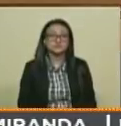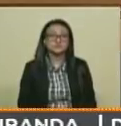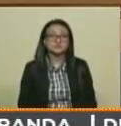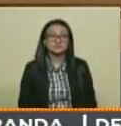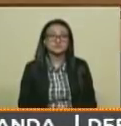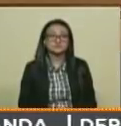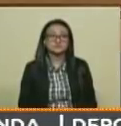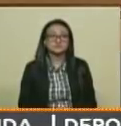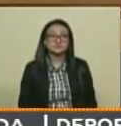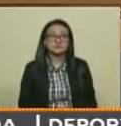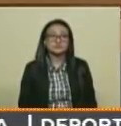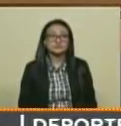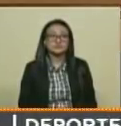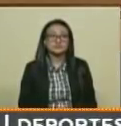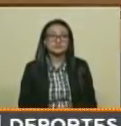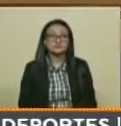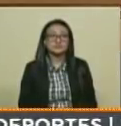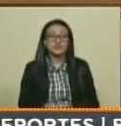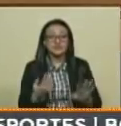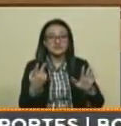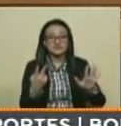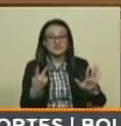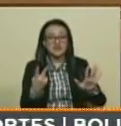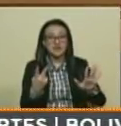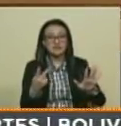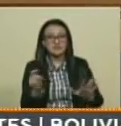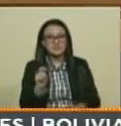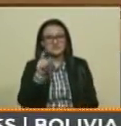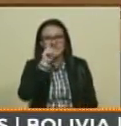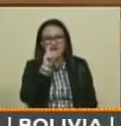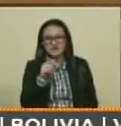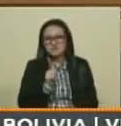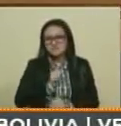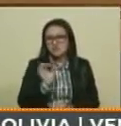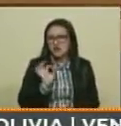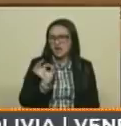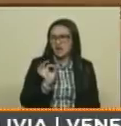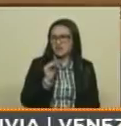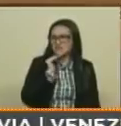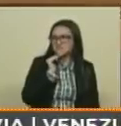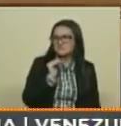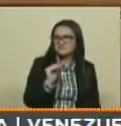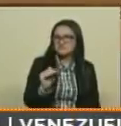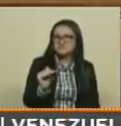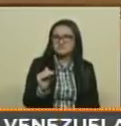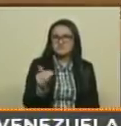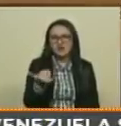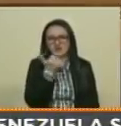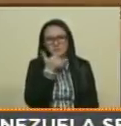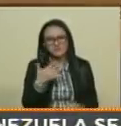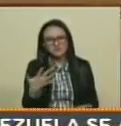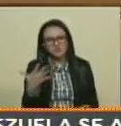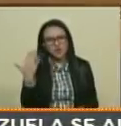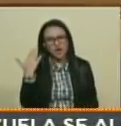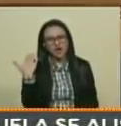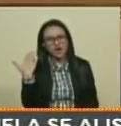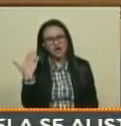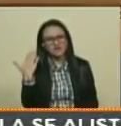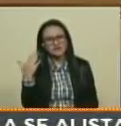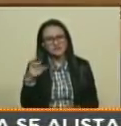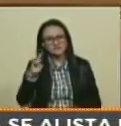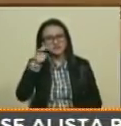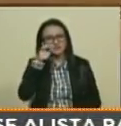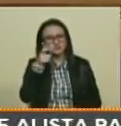primeros 7 meses del año. ¿Qué ocurría en el antiguo Ministerio Público con relación al tema de las drogas?